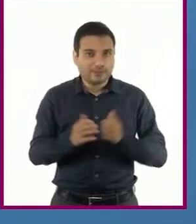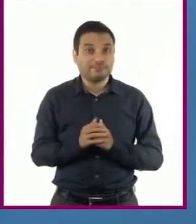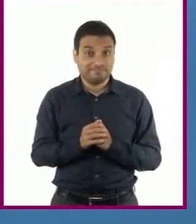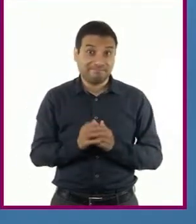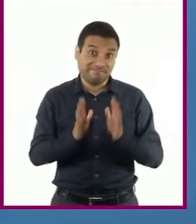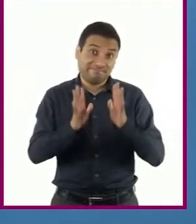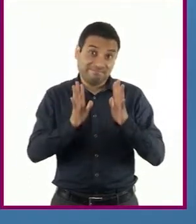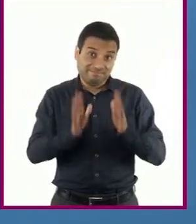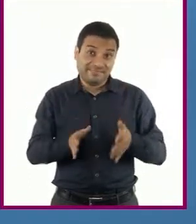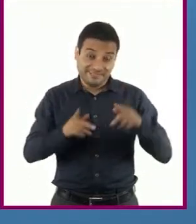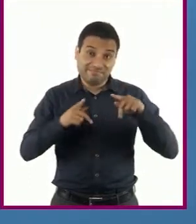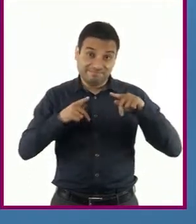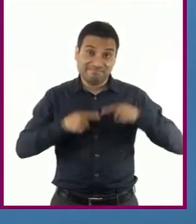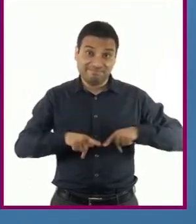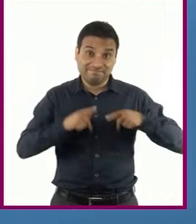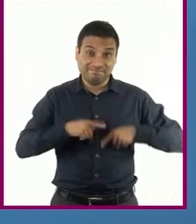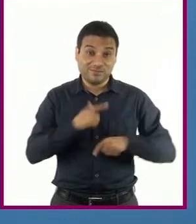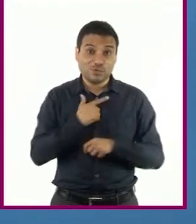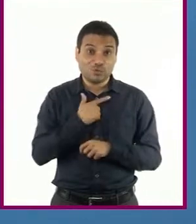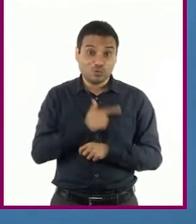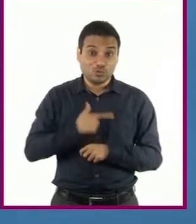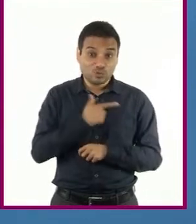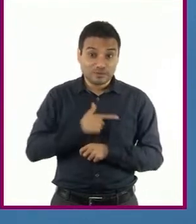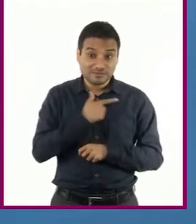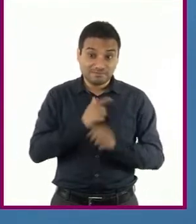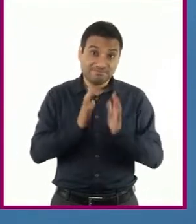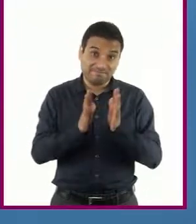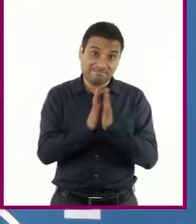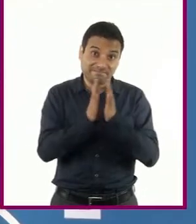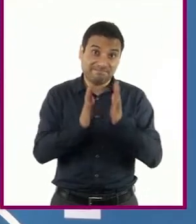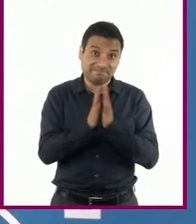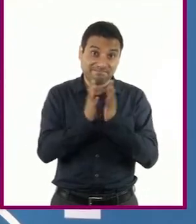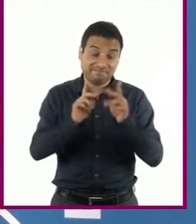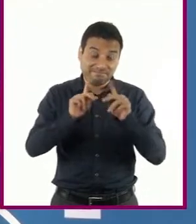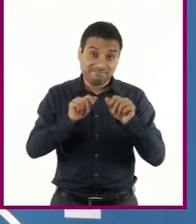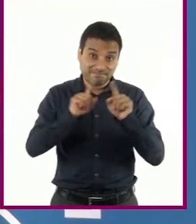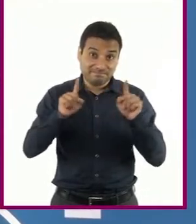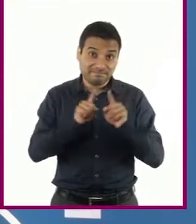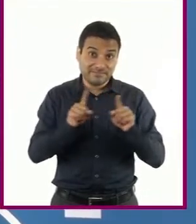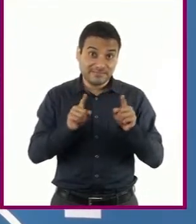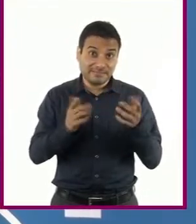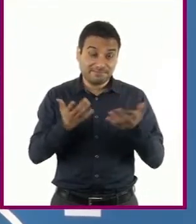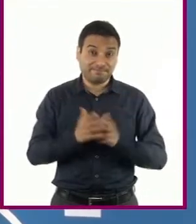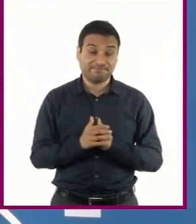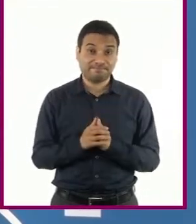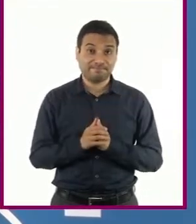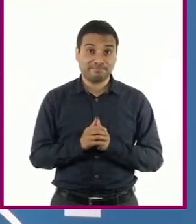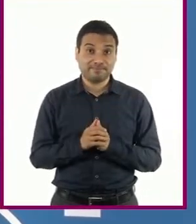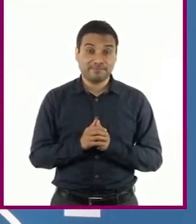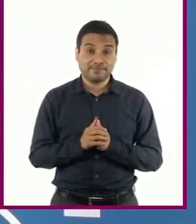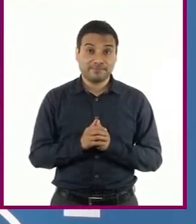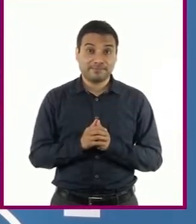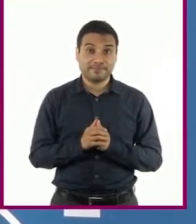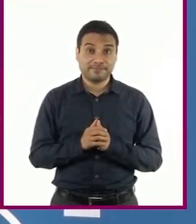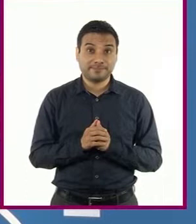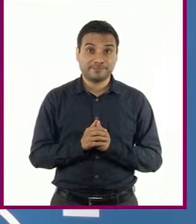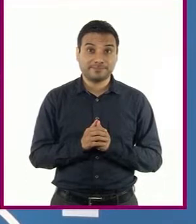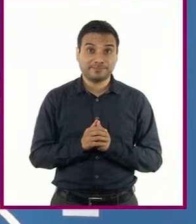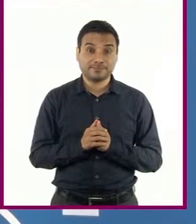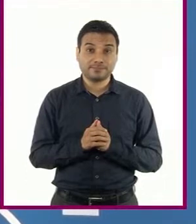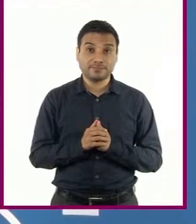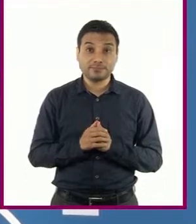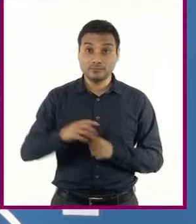y preferible para resolver los conflictos y mantener la paz. También sabemos que para que un